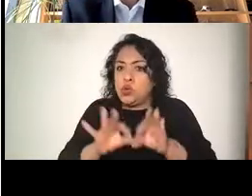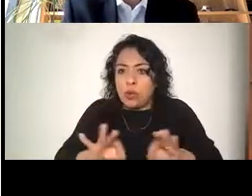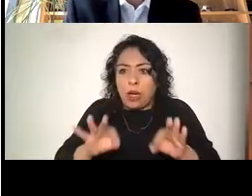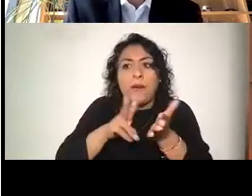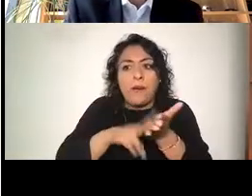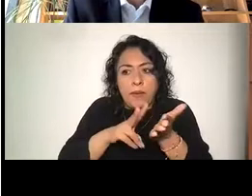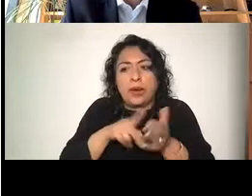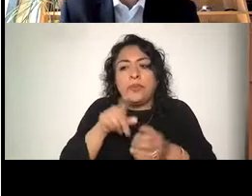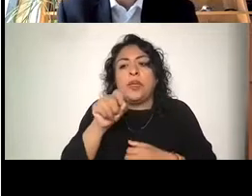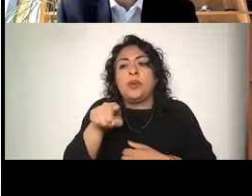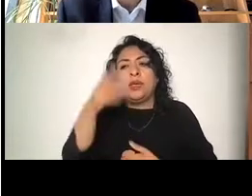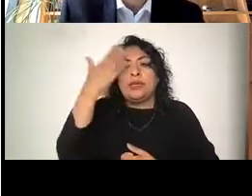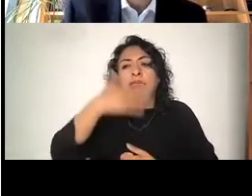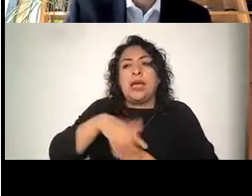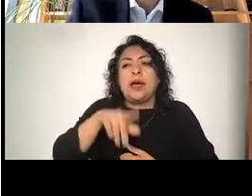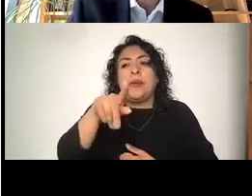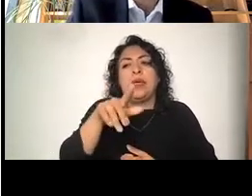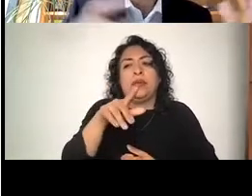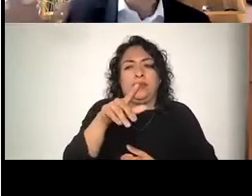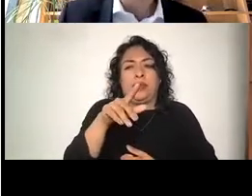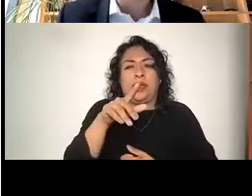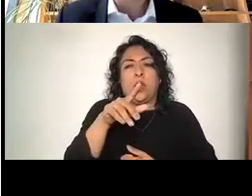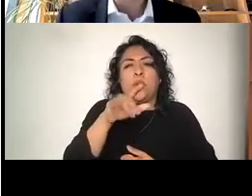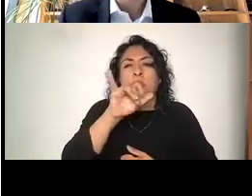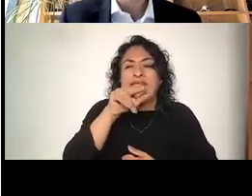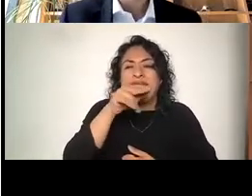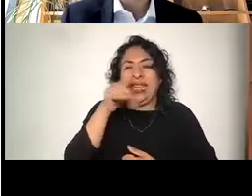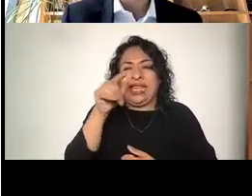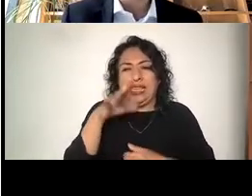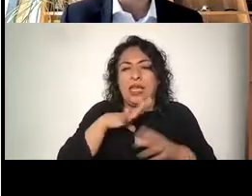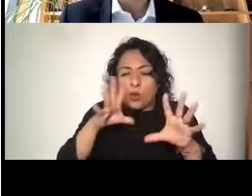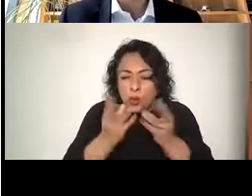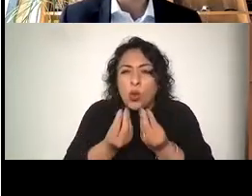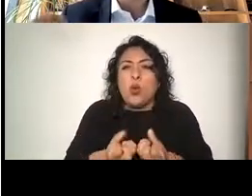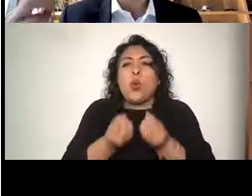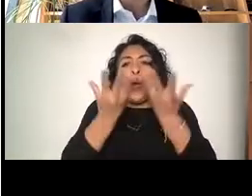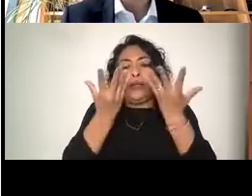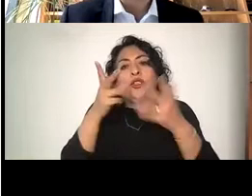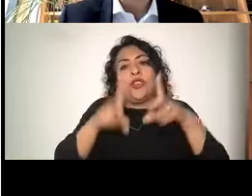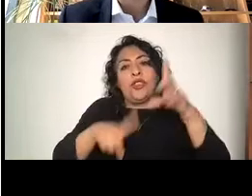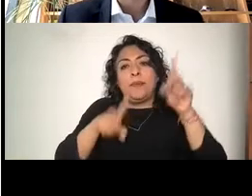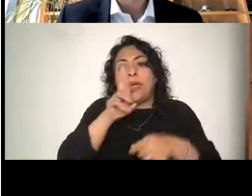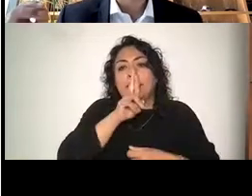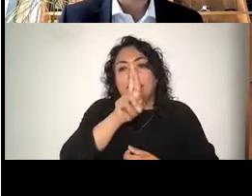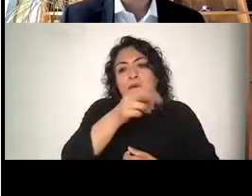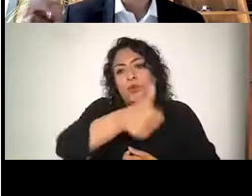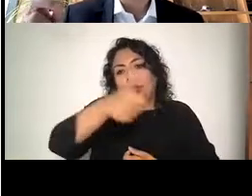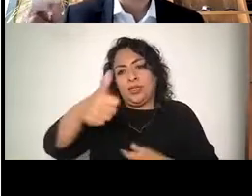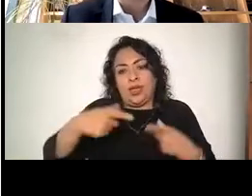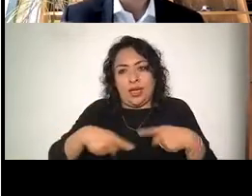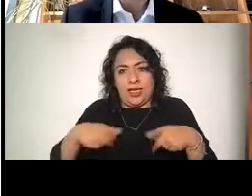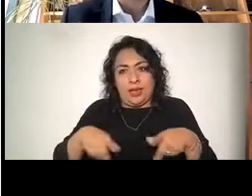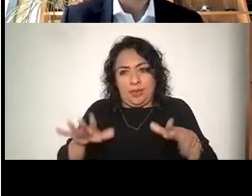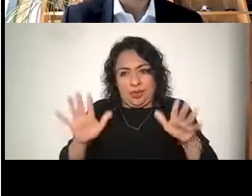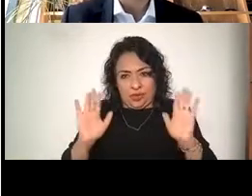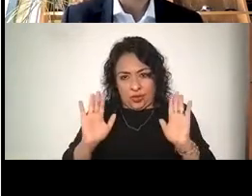saben, por ejemplo, en el Censo de Población y Vivienda, pues la suma de cuántos somos depende de la respuesta de cada persona, de cada